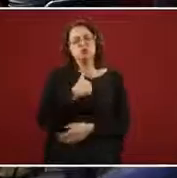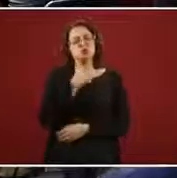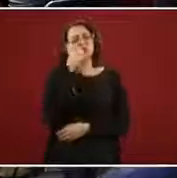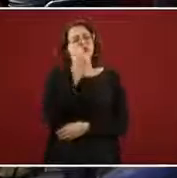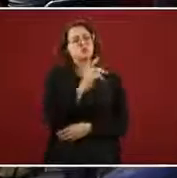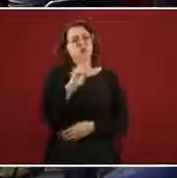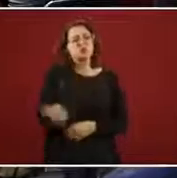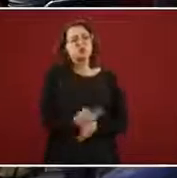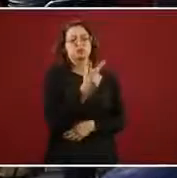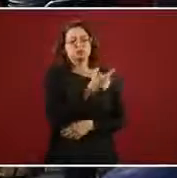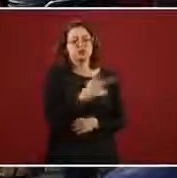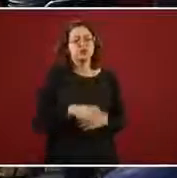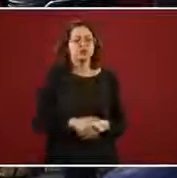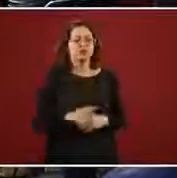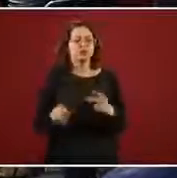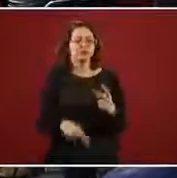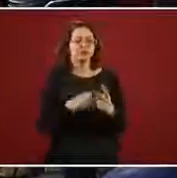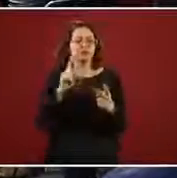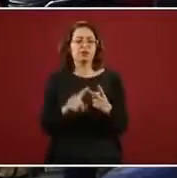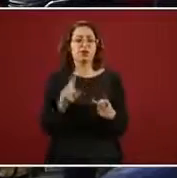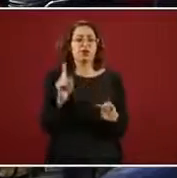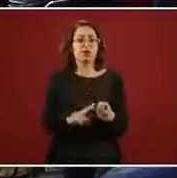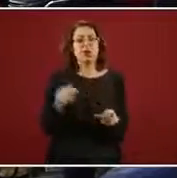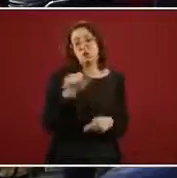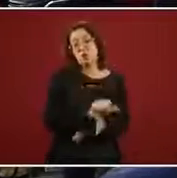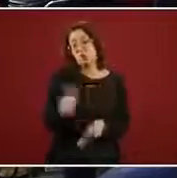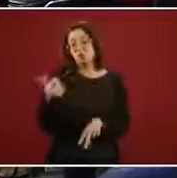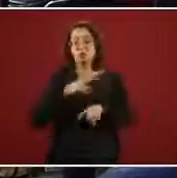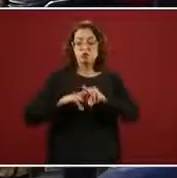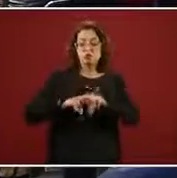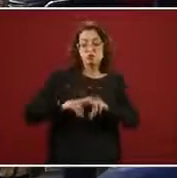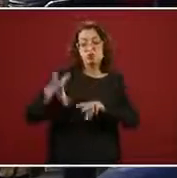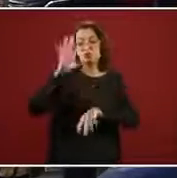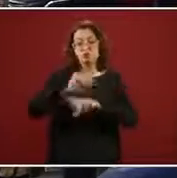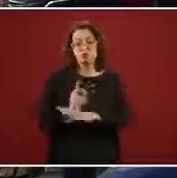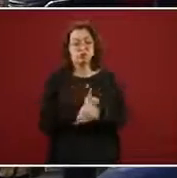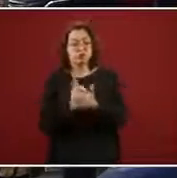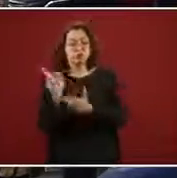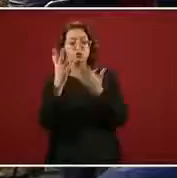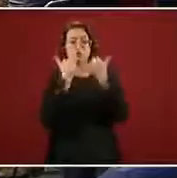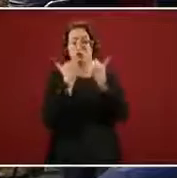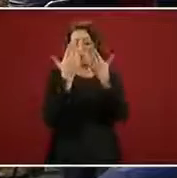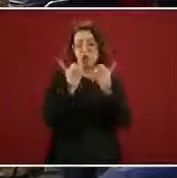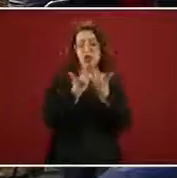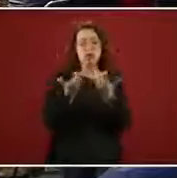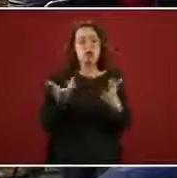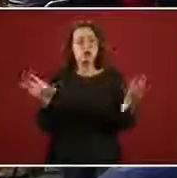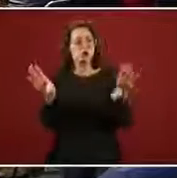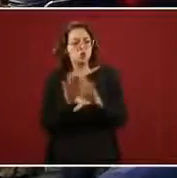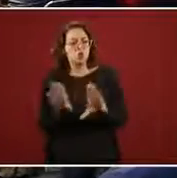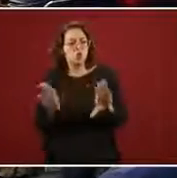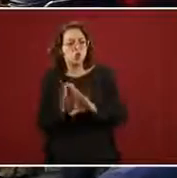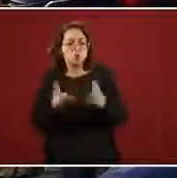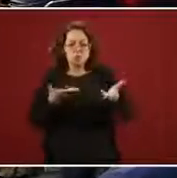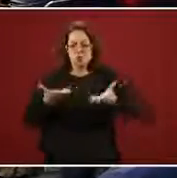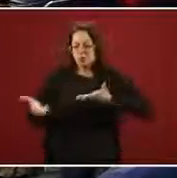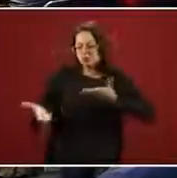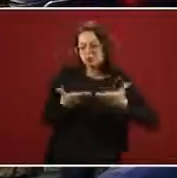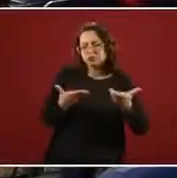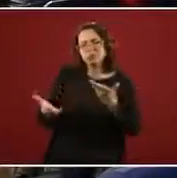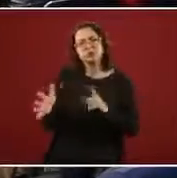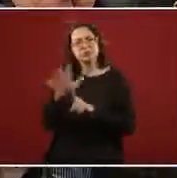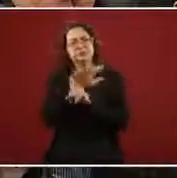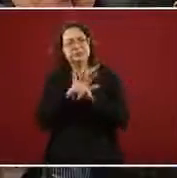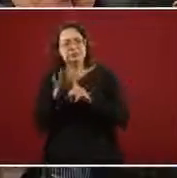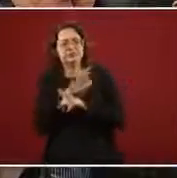preguntarle, ¿y qué se está haciendo con lo que no se tiene derecho de vía? ¿Cómo se está negociando con las comunidades?